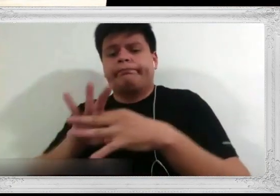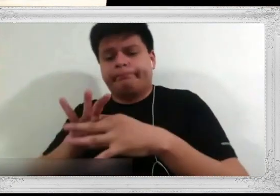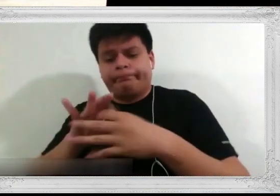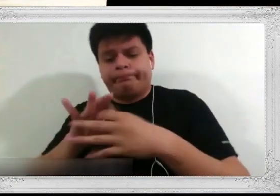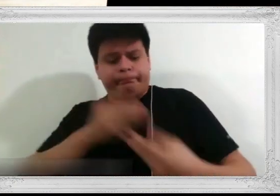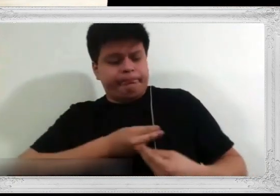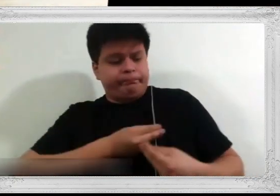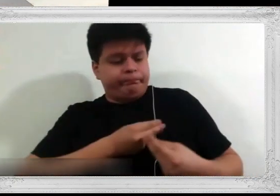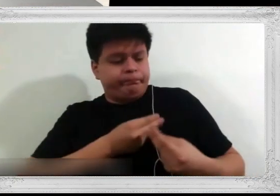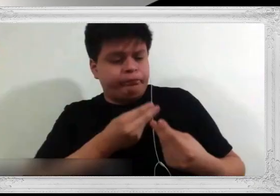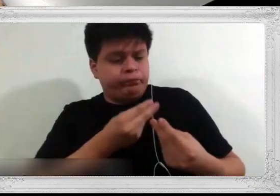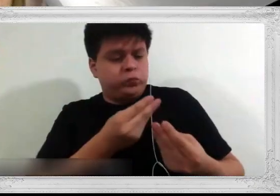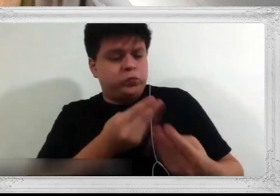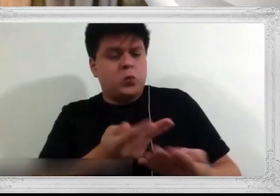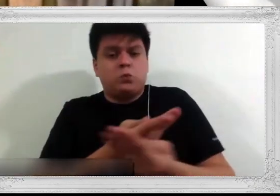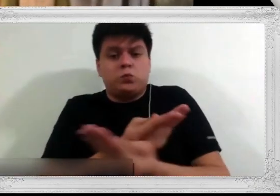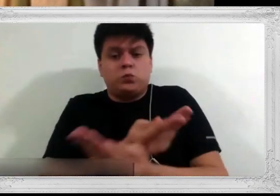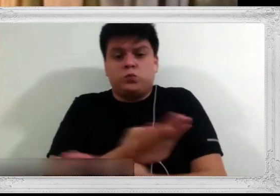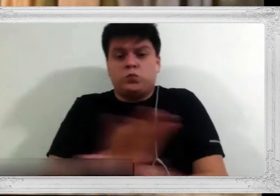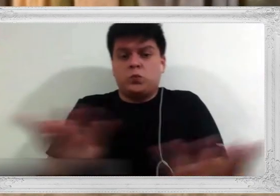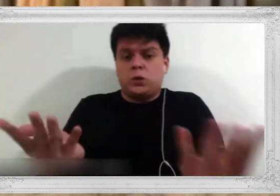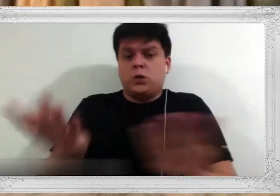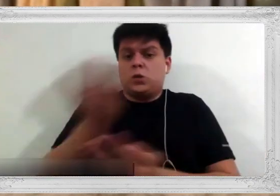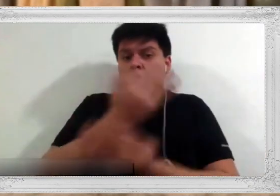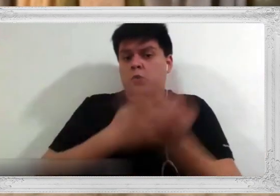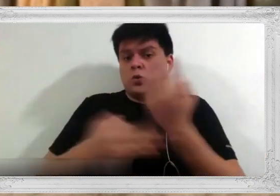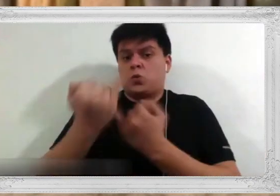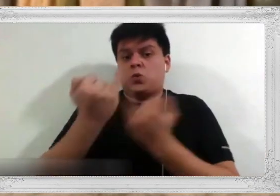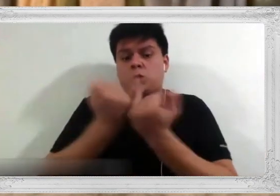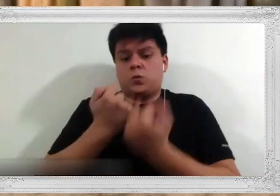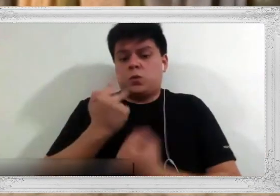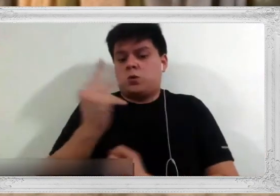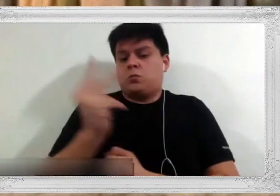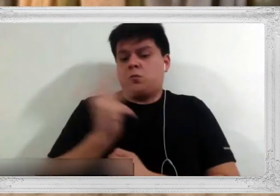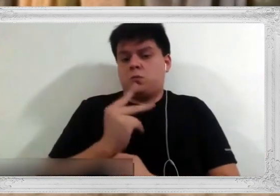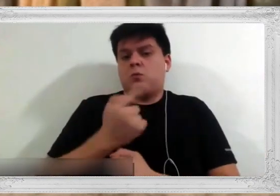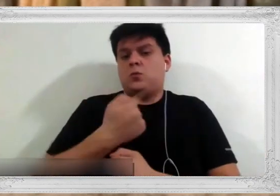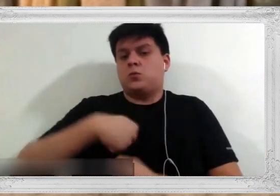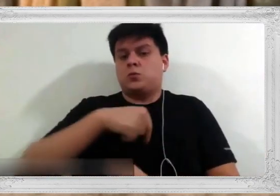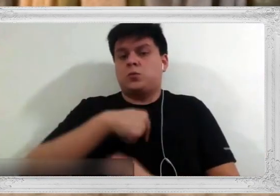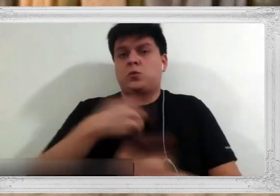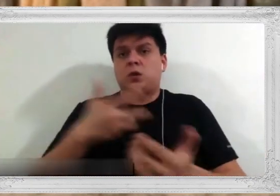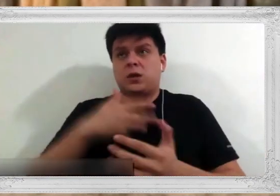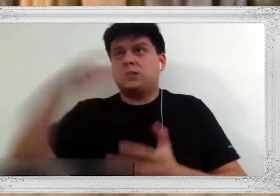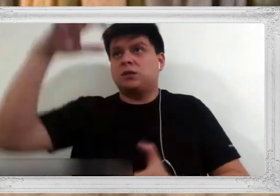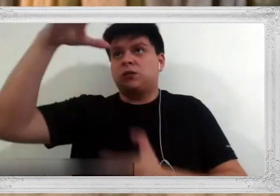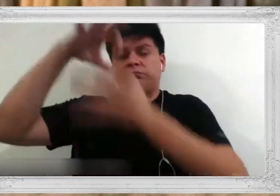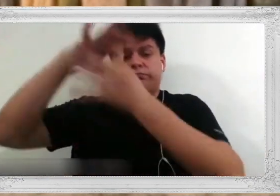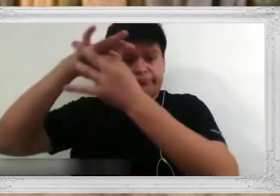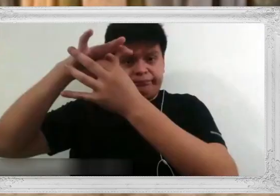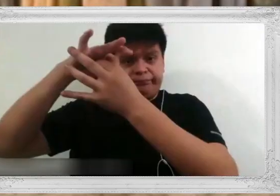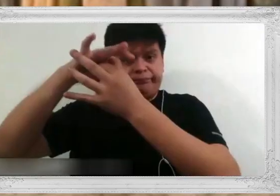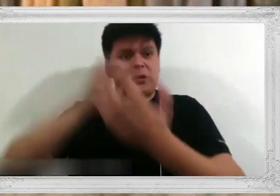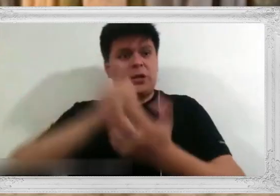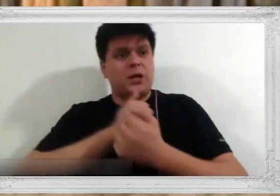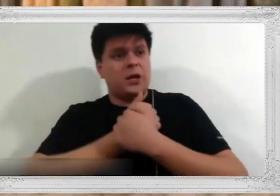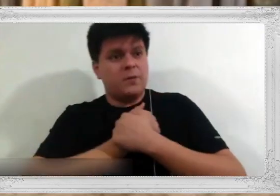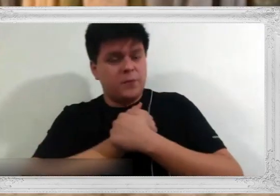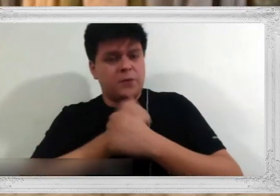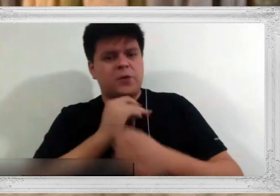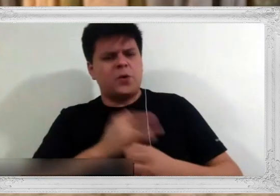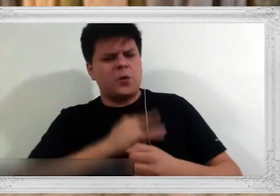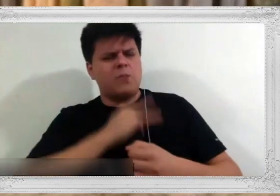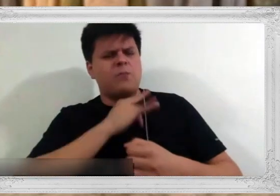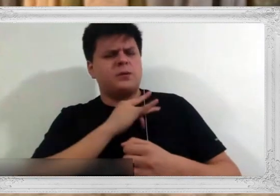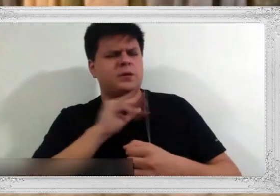tanto por nosotros como por los demás, llegando a ser canales de su amor, de su compasión, especialmente